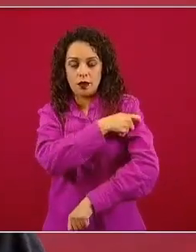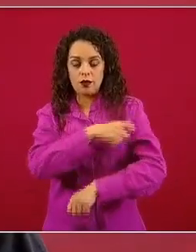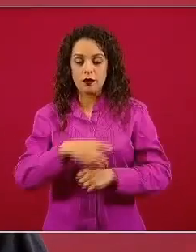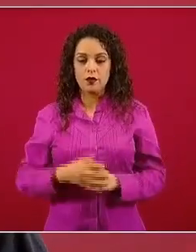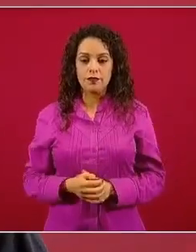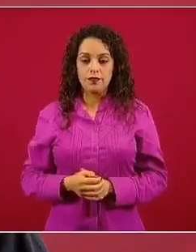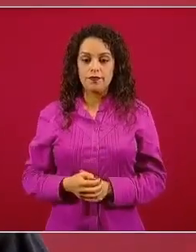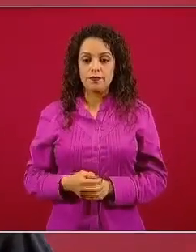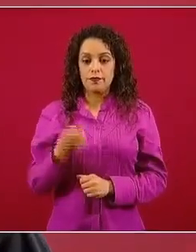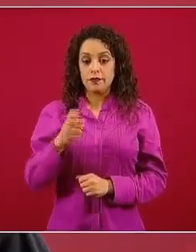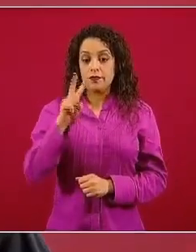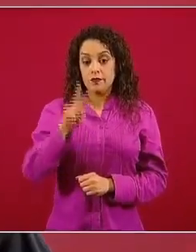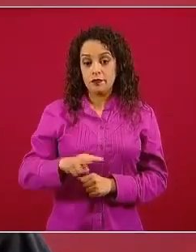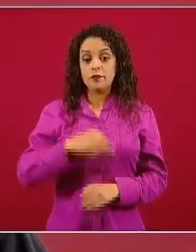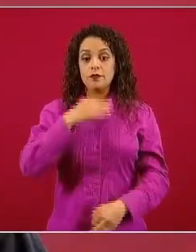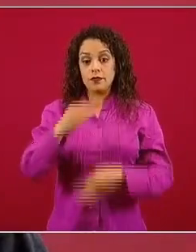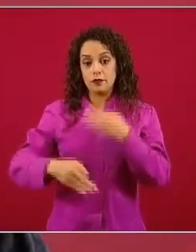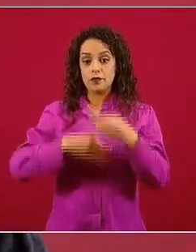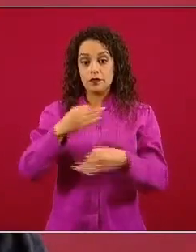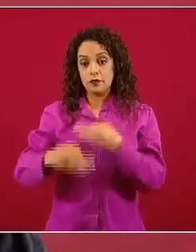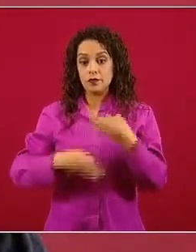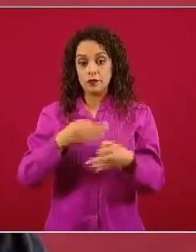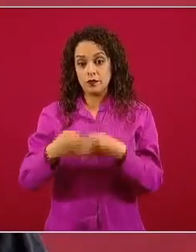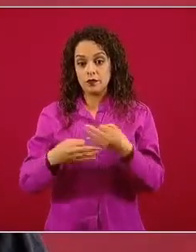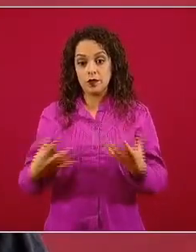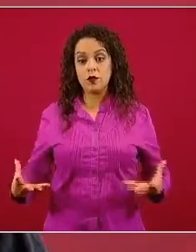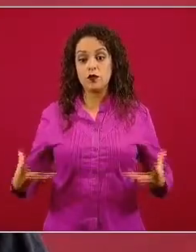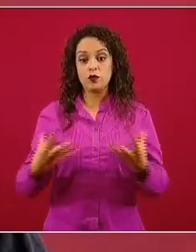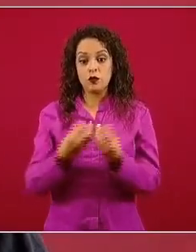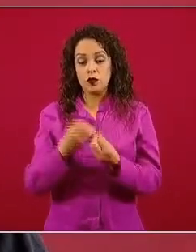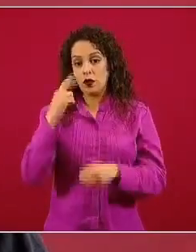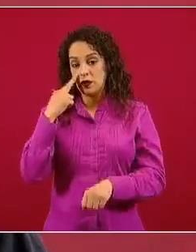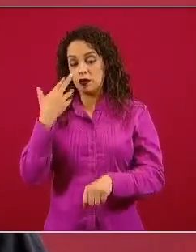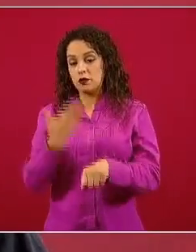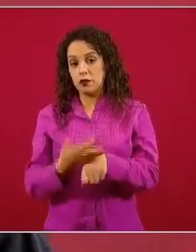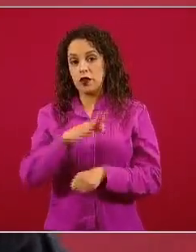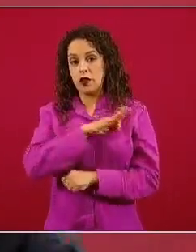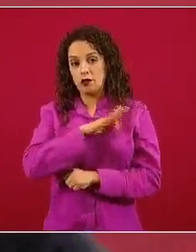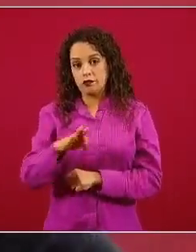es una tarea, yo creo que de todos, y todos podemos conjuntamente